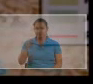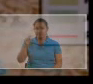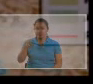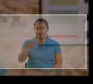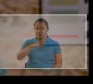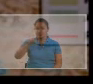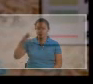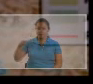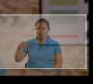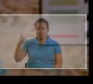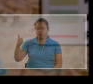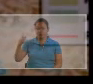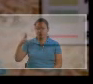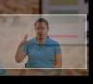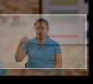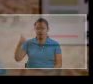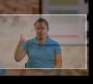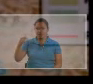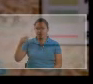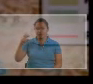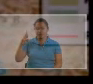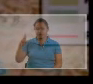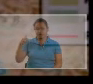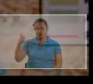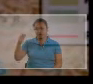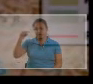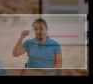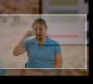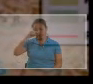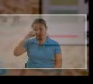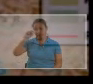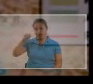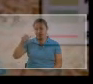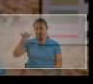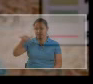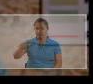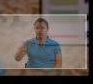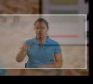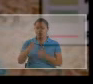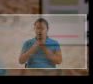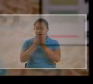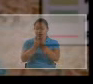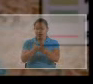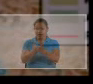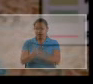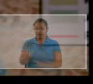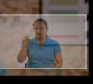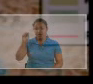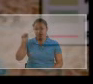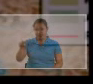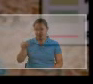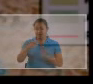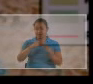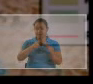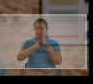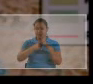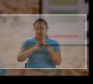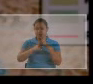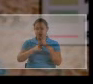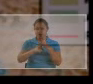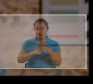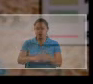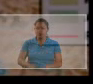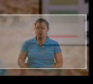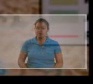Ararat, allí reposó el arca, y de allí empezaron a repoblar